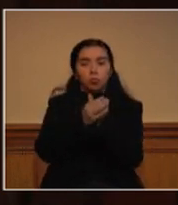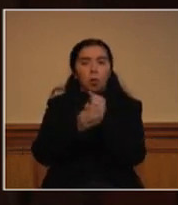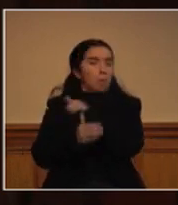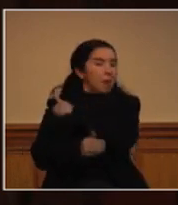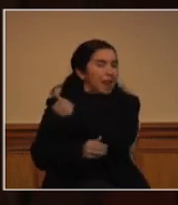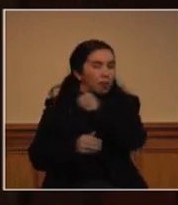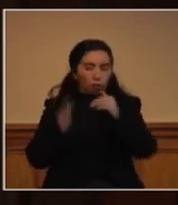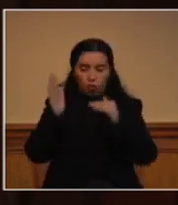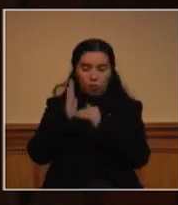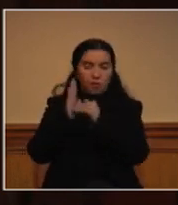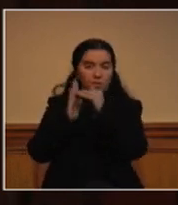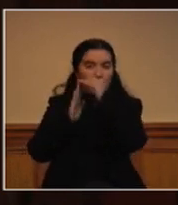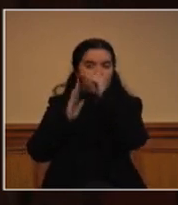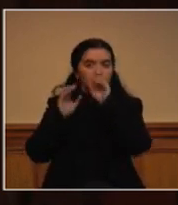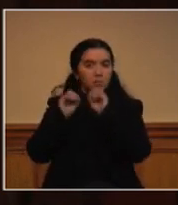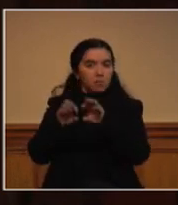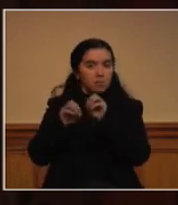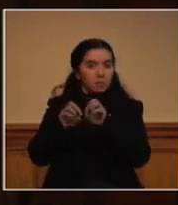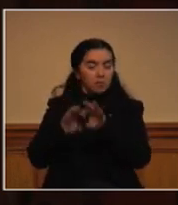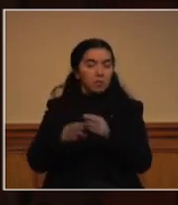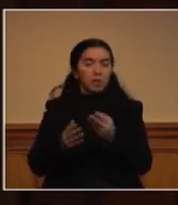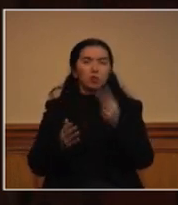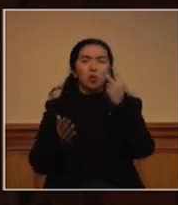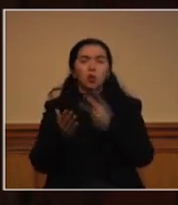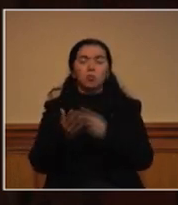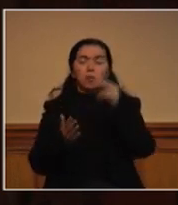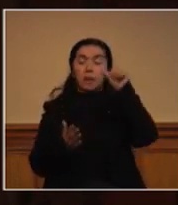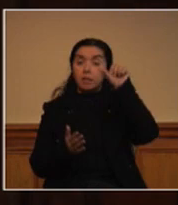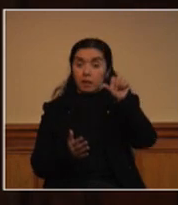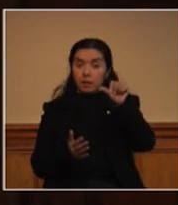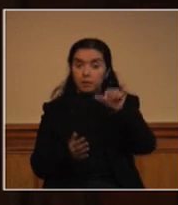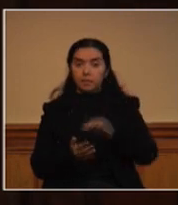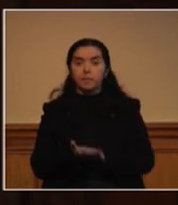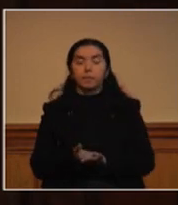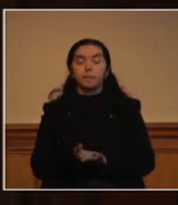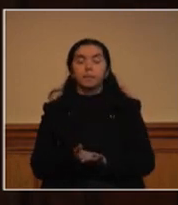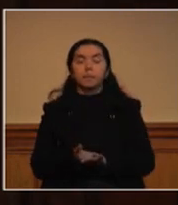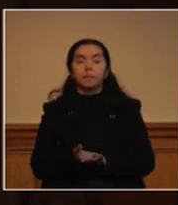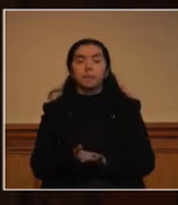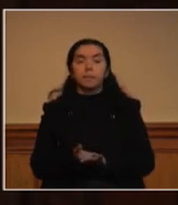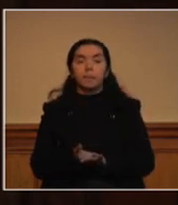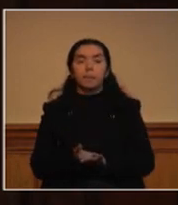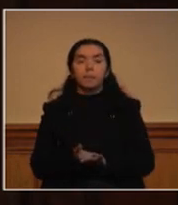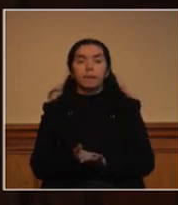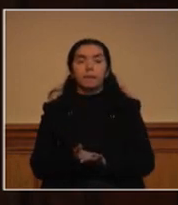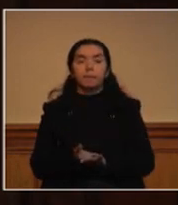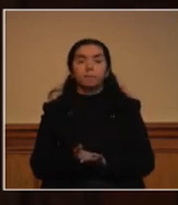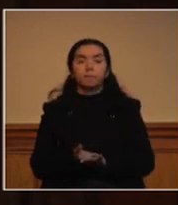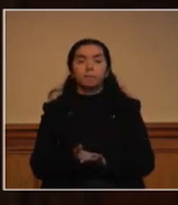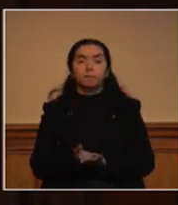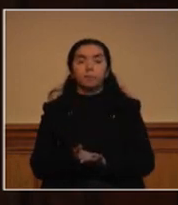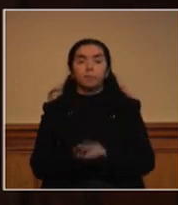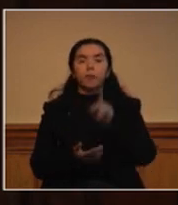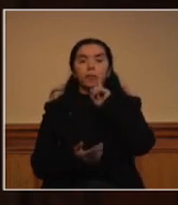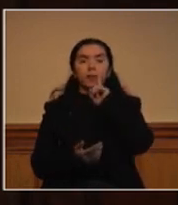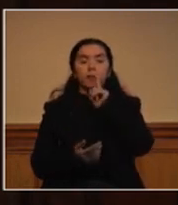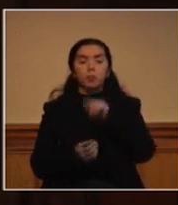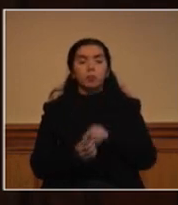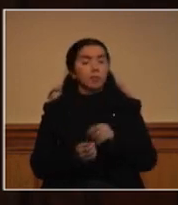de la enseñanza. Esto es en el 2006 y unido tenemos ya el